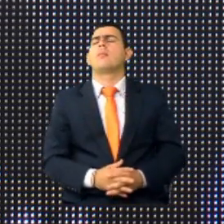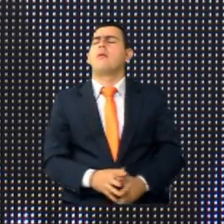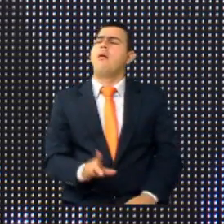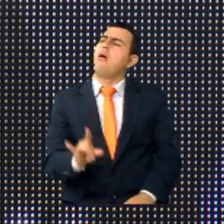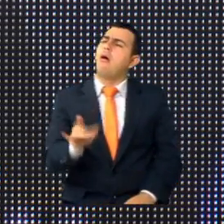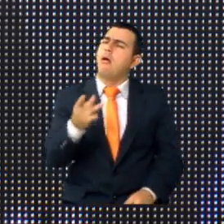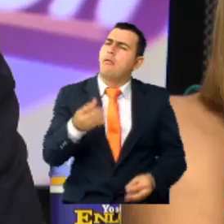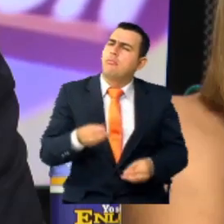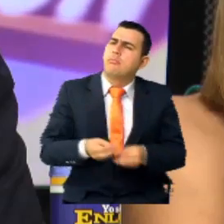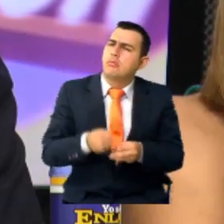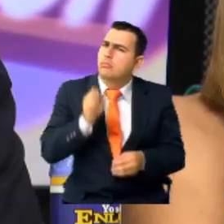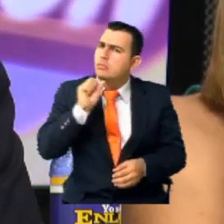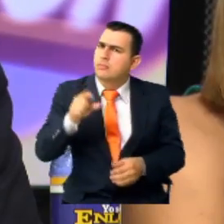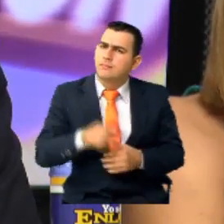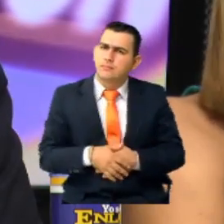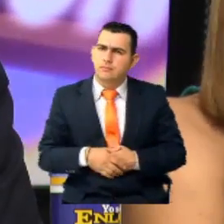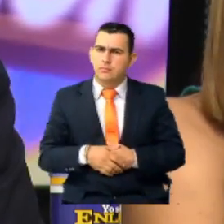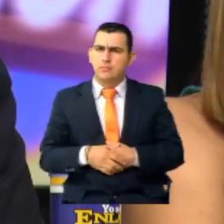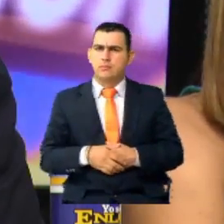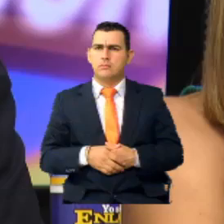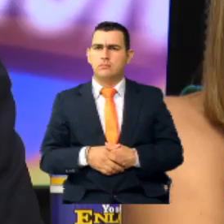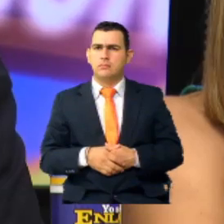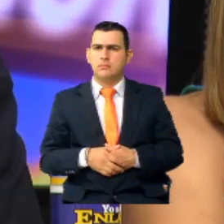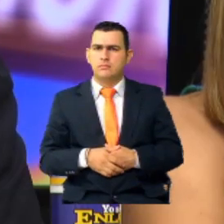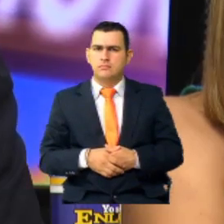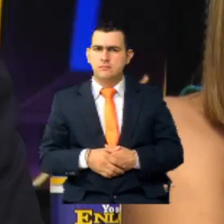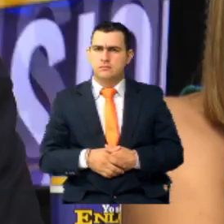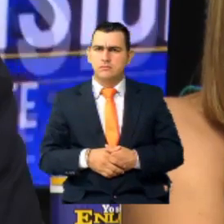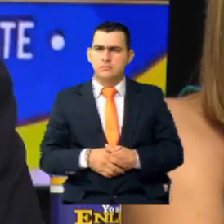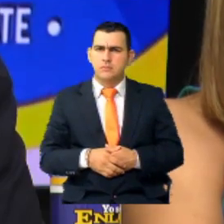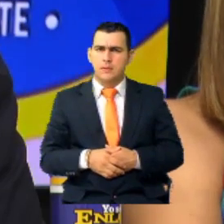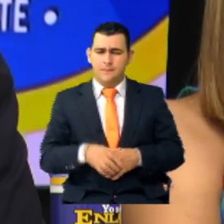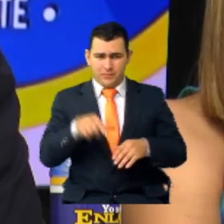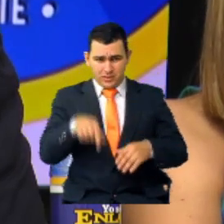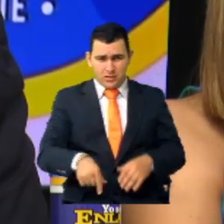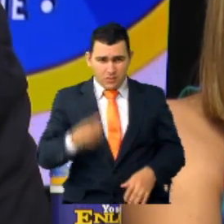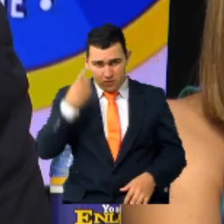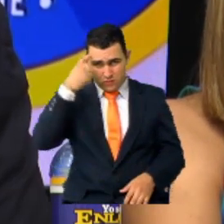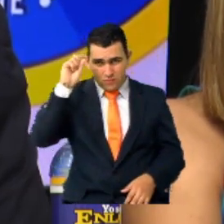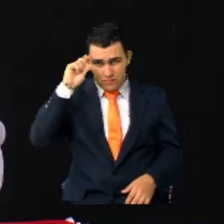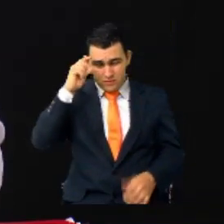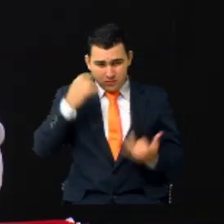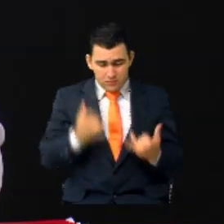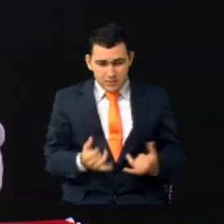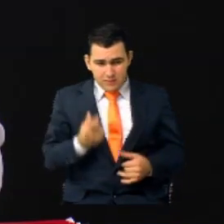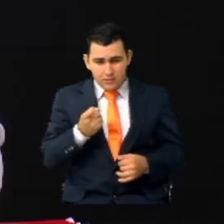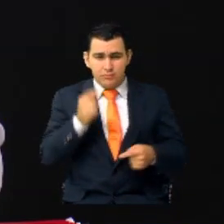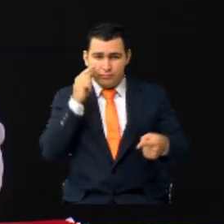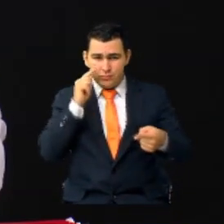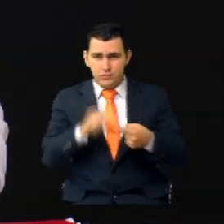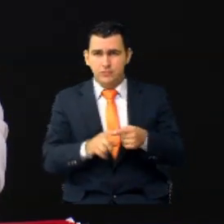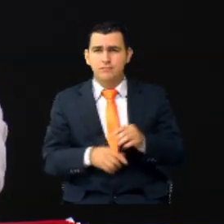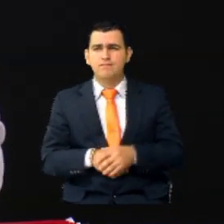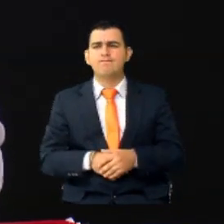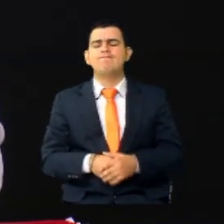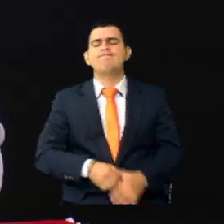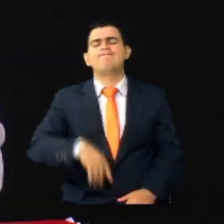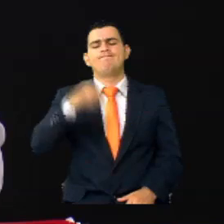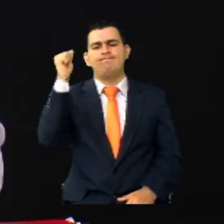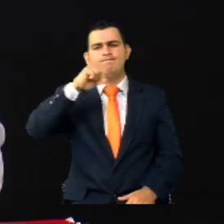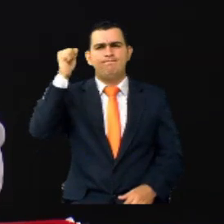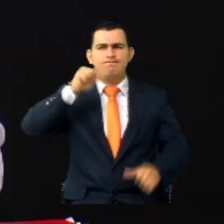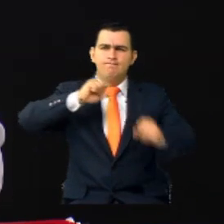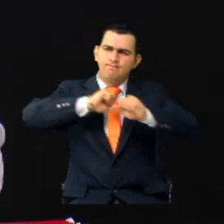para el candidato? Candidato, ¿se quedó corto este gobierno en ese propósito? Efectivamente, pienso que no hubo